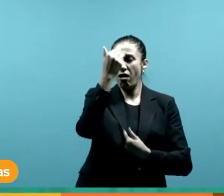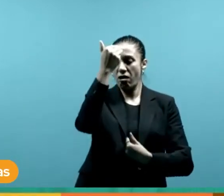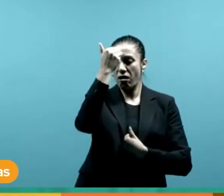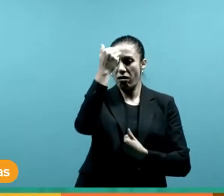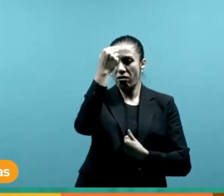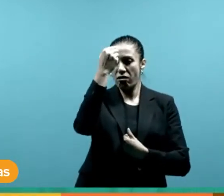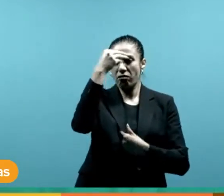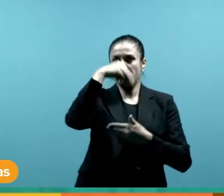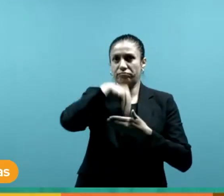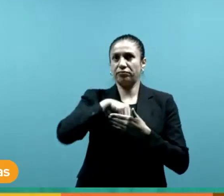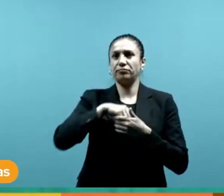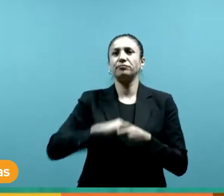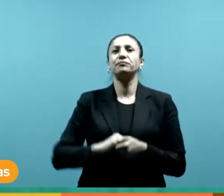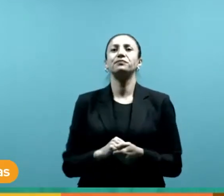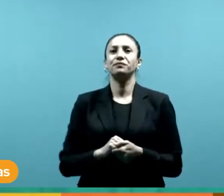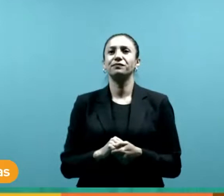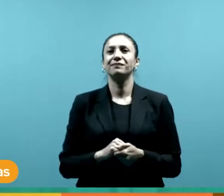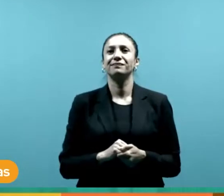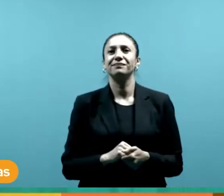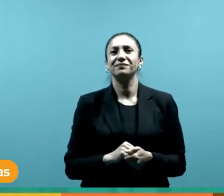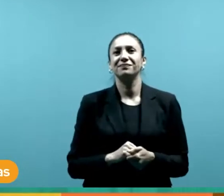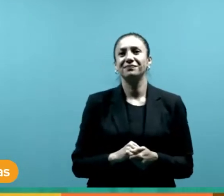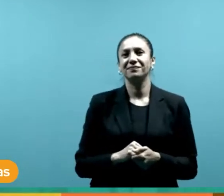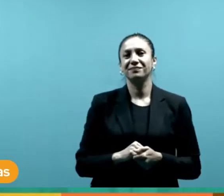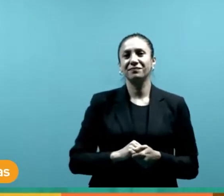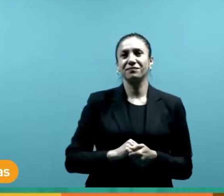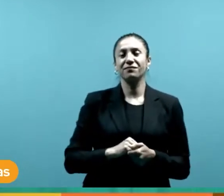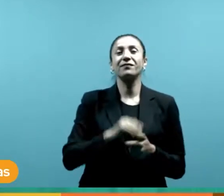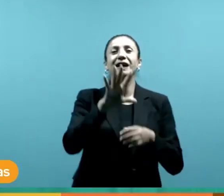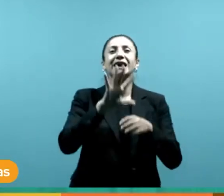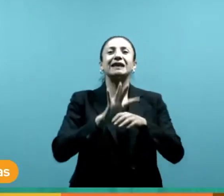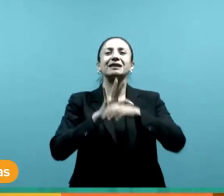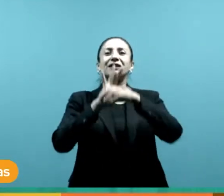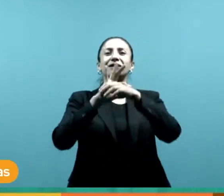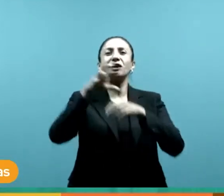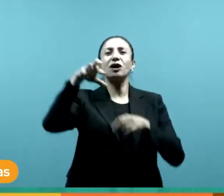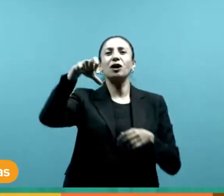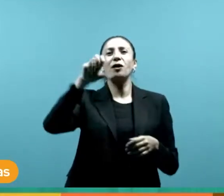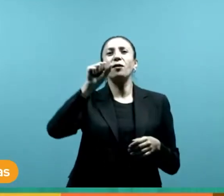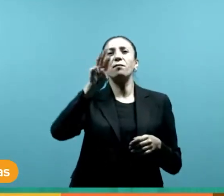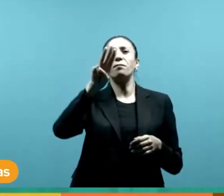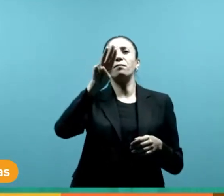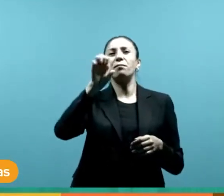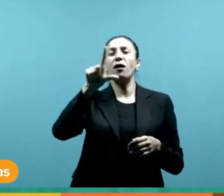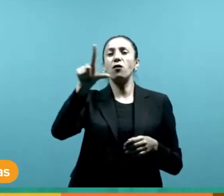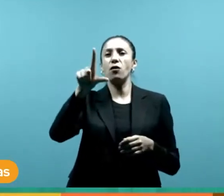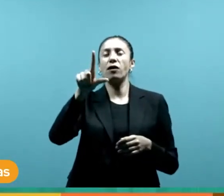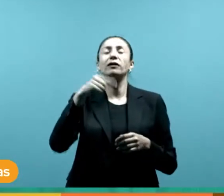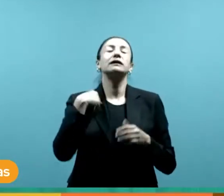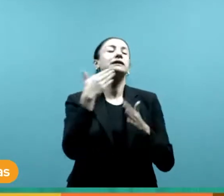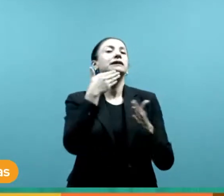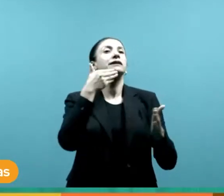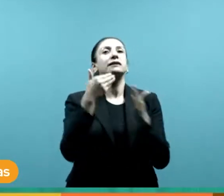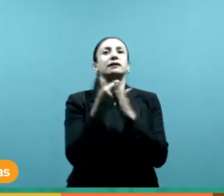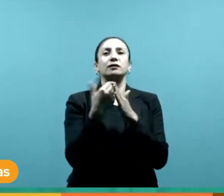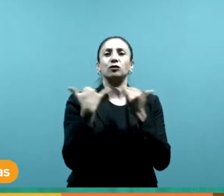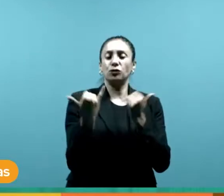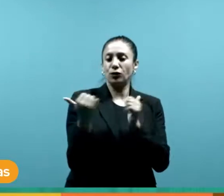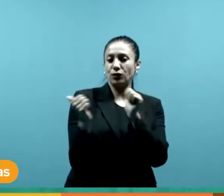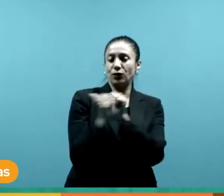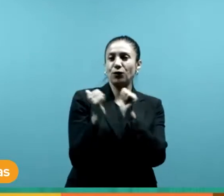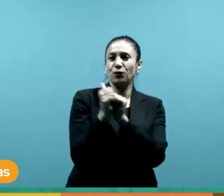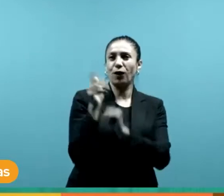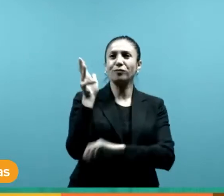Bien, doctor Pavel, pues sin duda alguna agradecerle por acompañarnos en este evento el día de